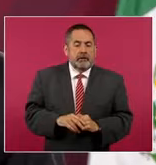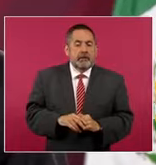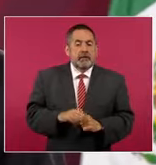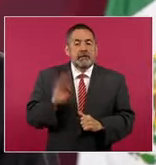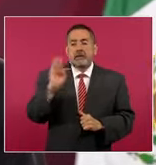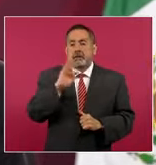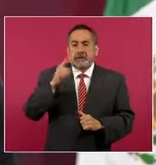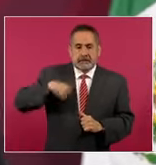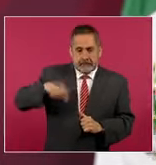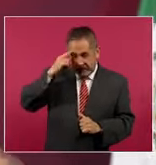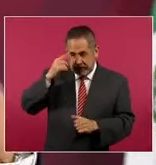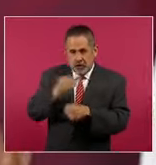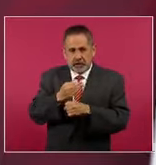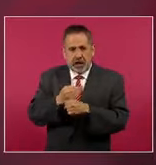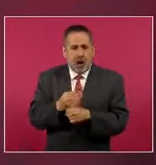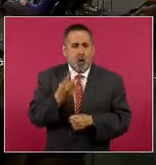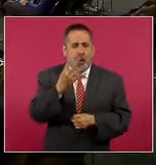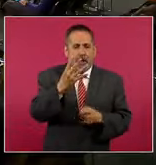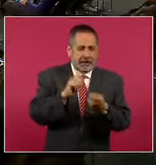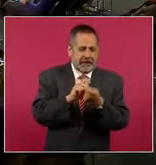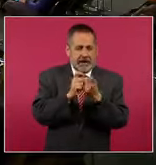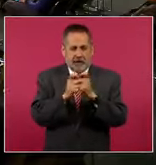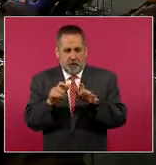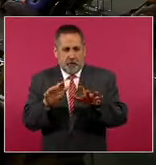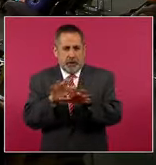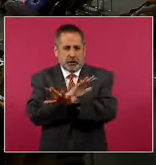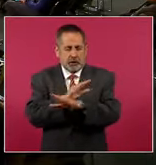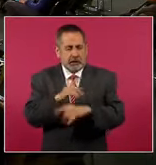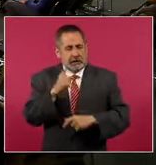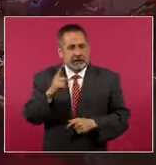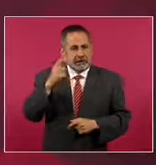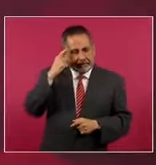estamos llevando a cabo la cuarta transformación, lo que